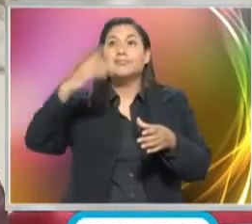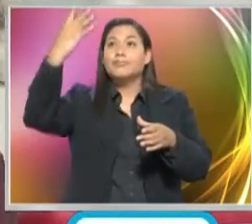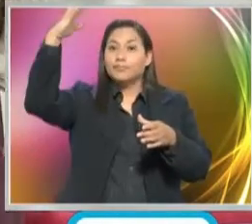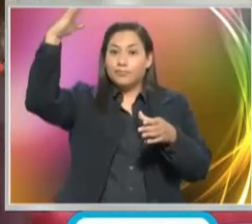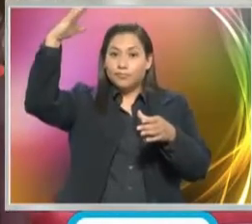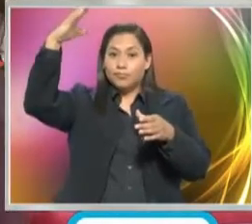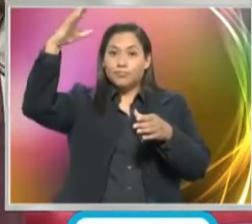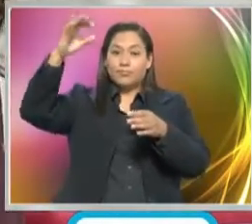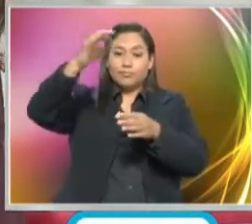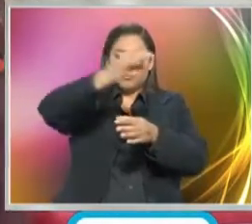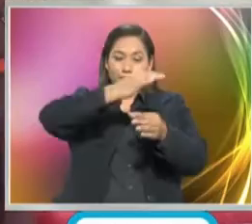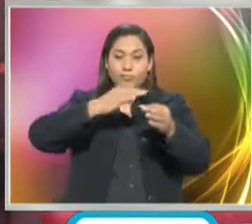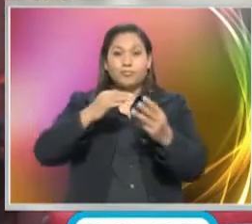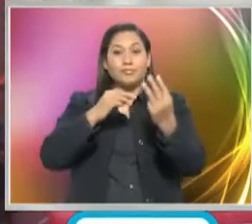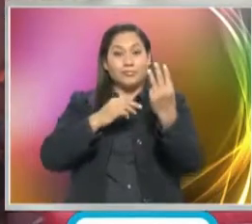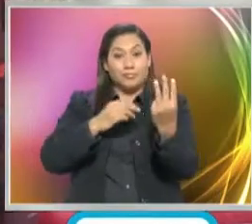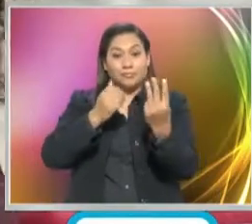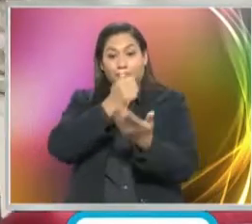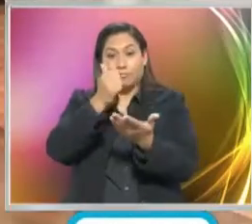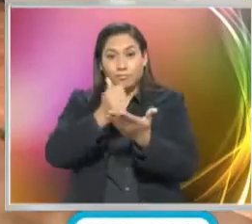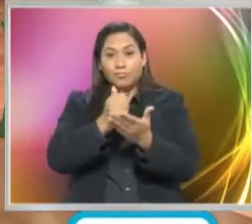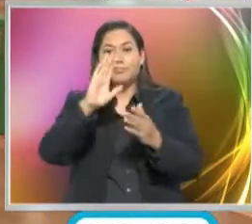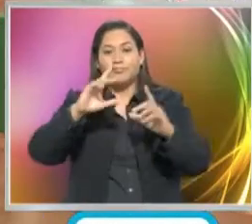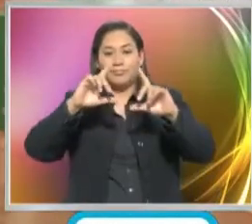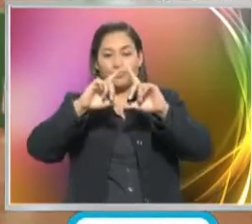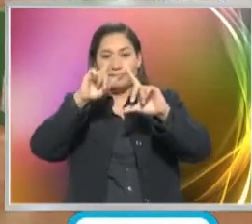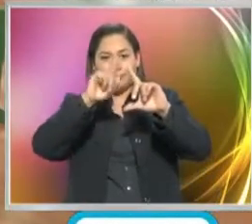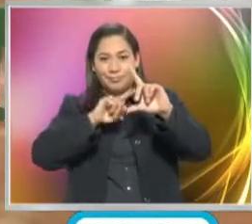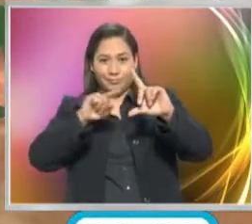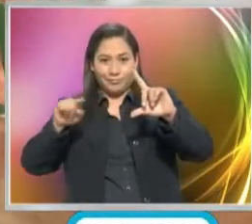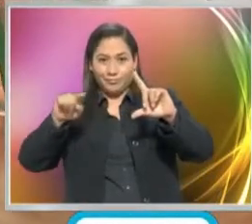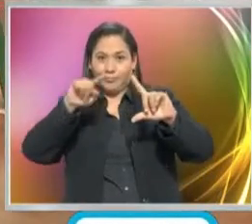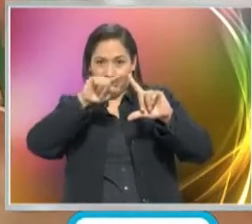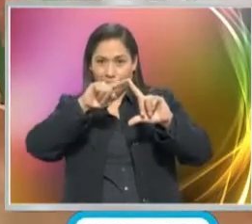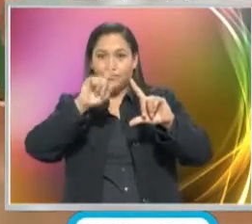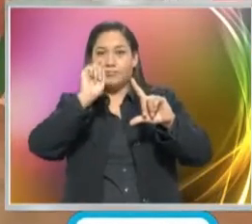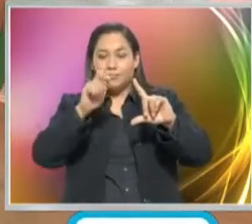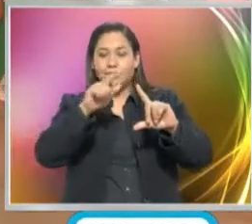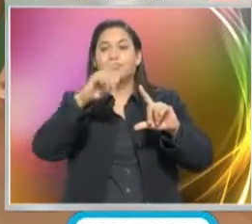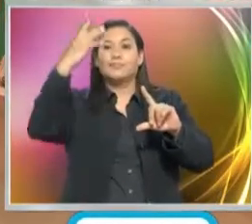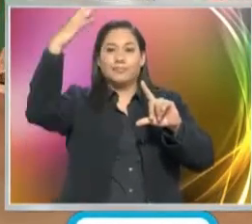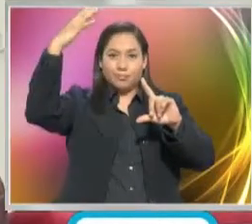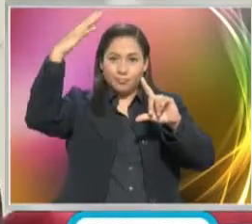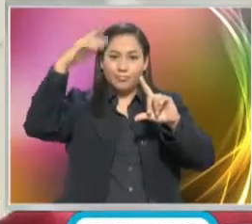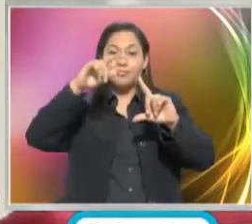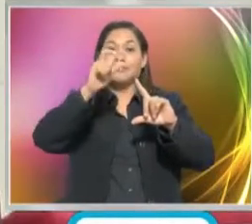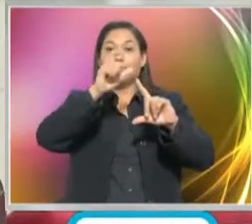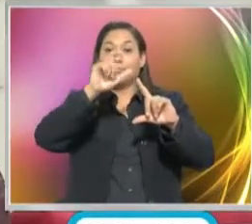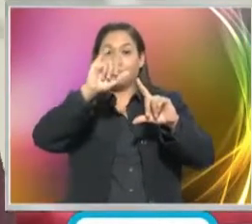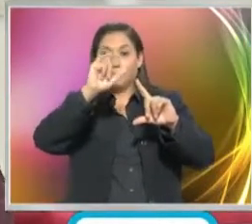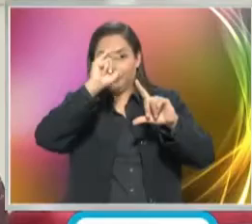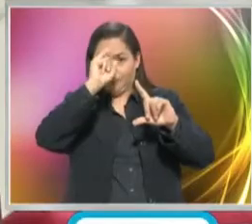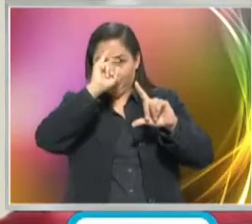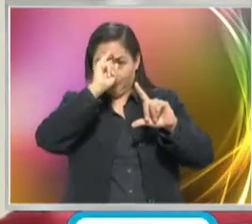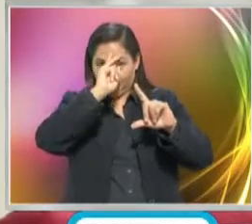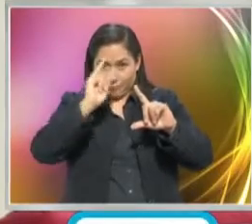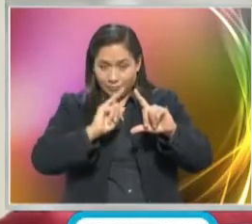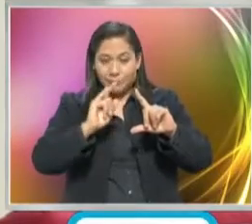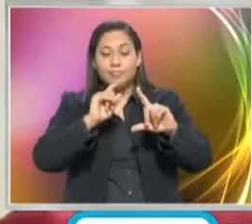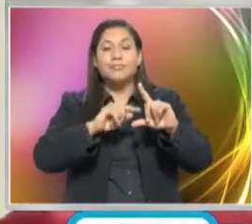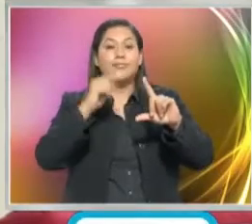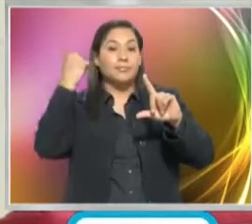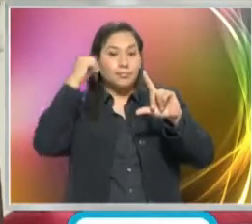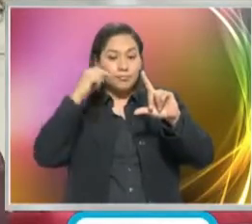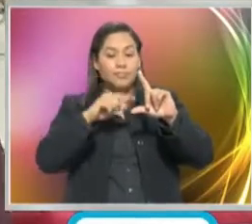Sol. Sí. Son 3 ciudades que forman un triángulo, el triángulo del Sol, no el, El círculo, triángulo, perdón, el triángulo sí. del Sol. Es Ixtapa, Acapulco y